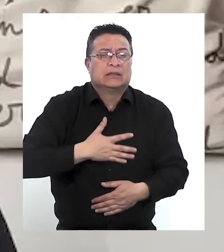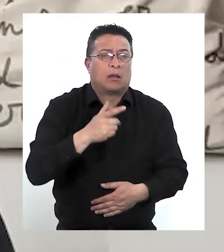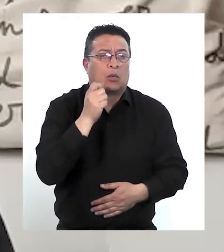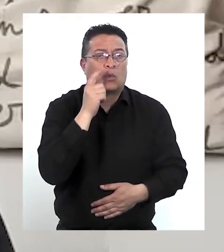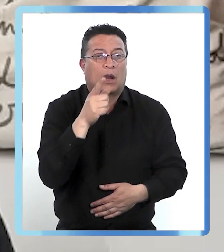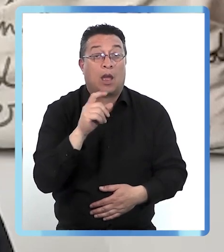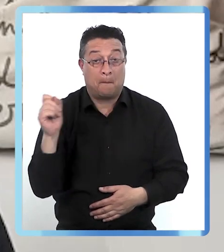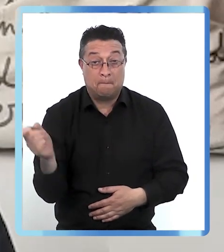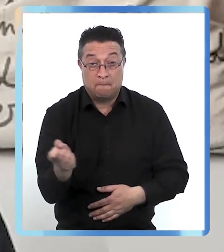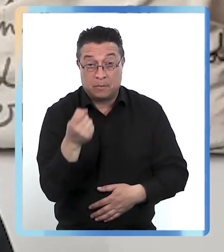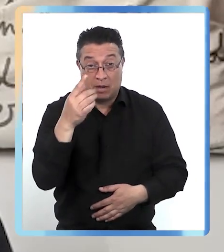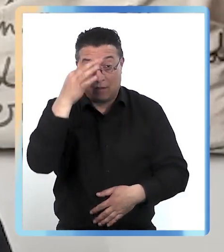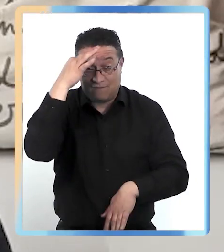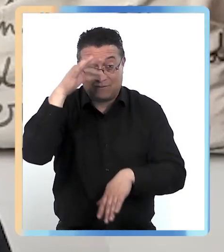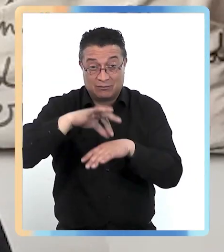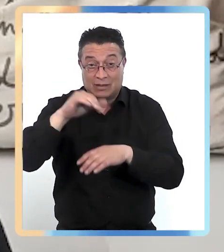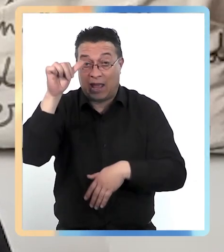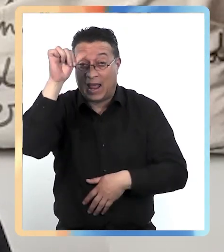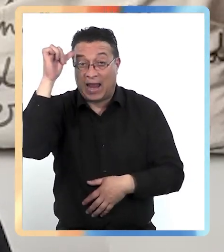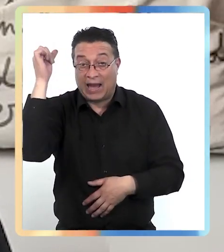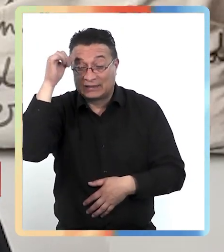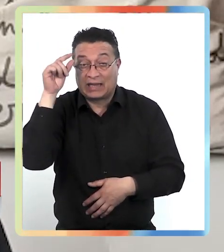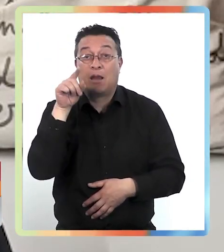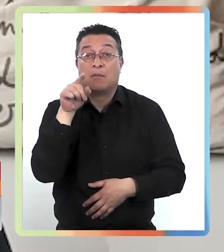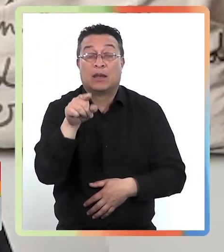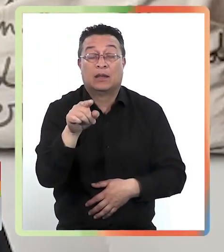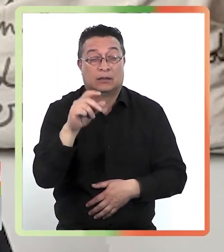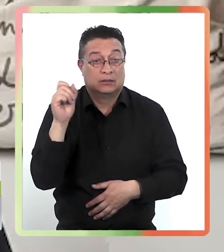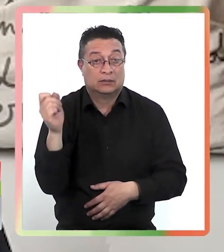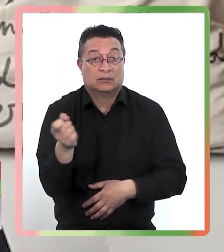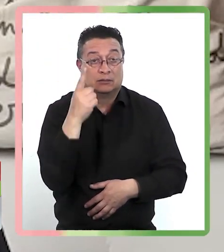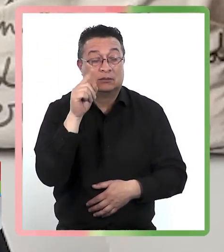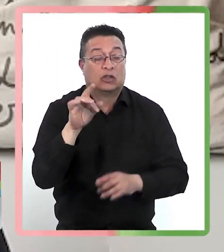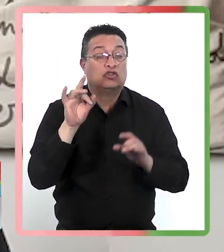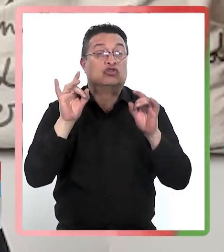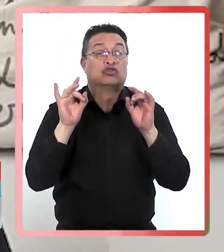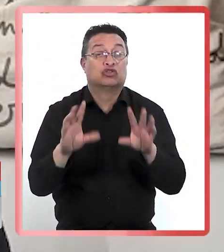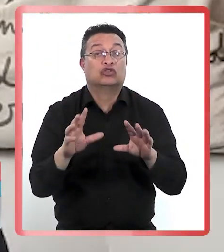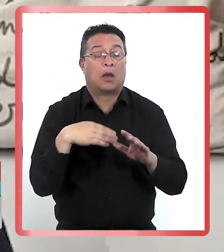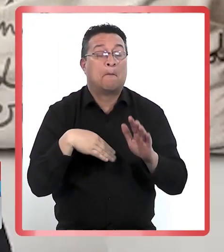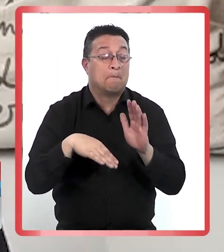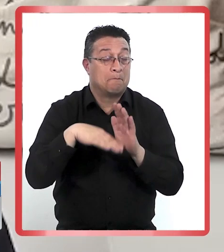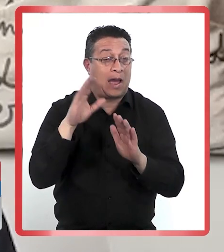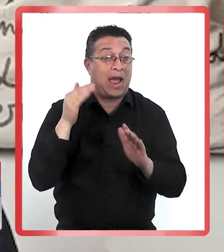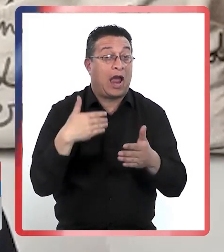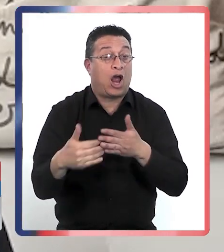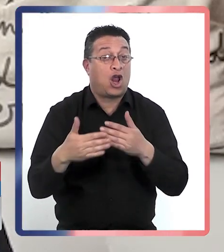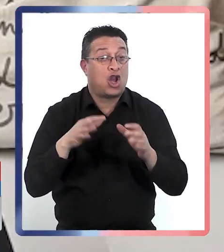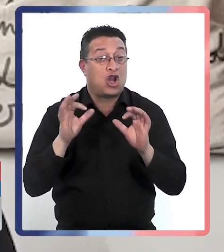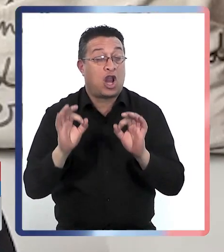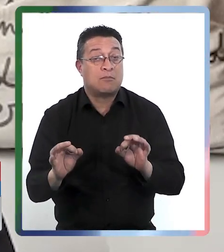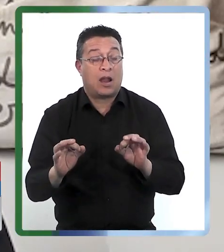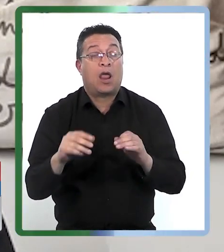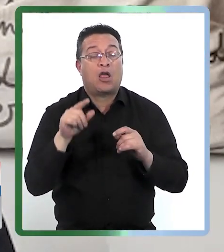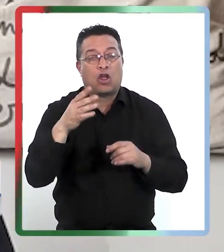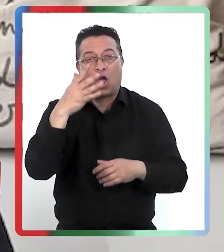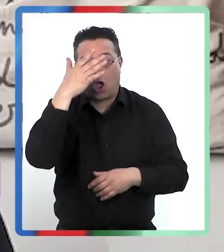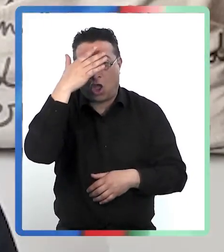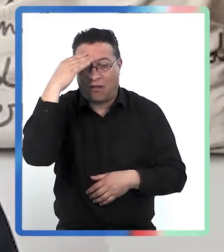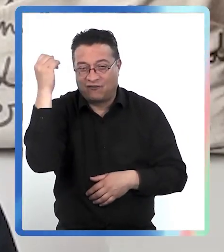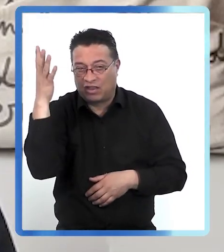síntomas? Los primeros síntomas de la enfermedad de Alzheimer en su variable típica, que es la más frecuente,